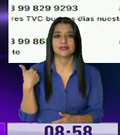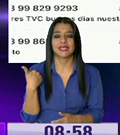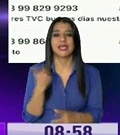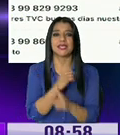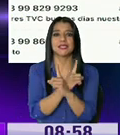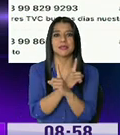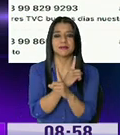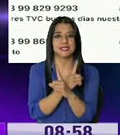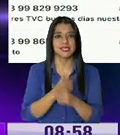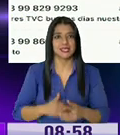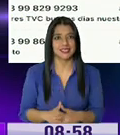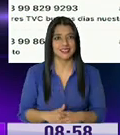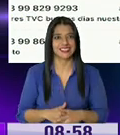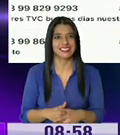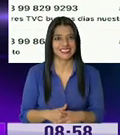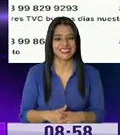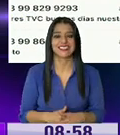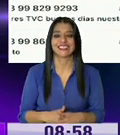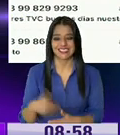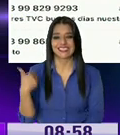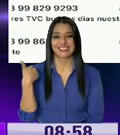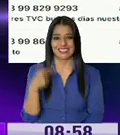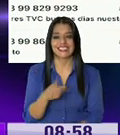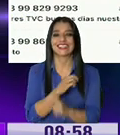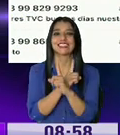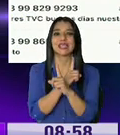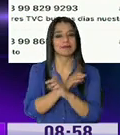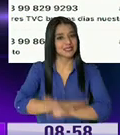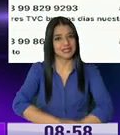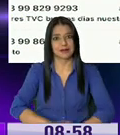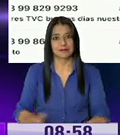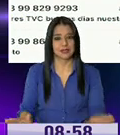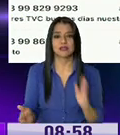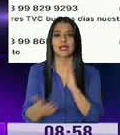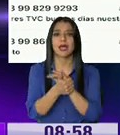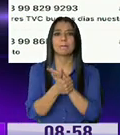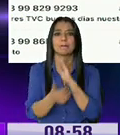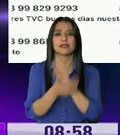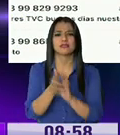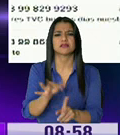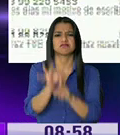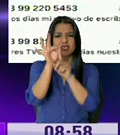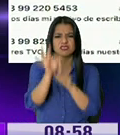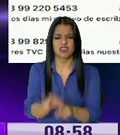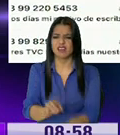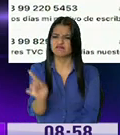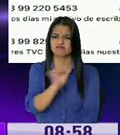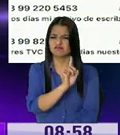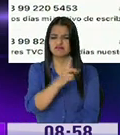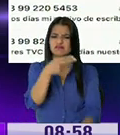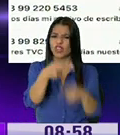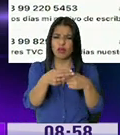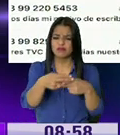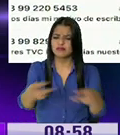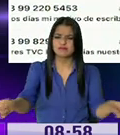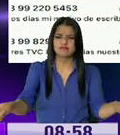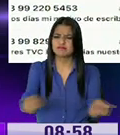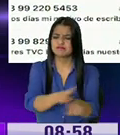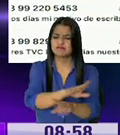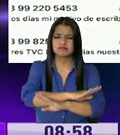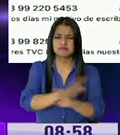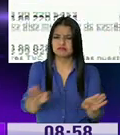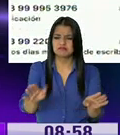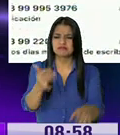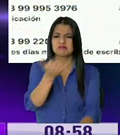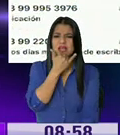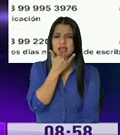vuelan. No vuelan. Con discapacidad. Tienen discapacidad, eso. Yo no sé quién inventó esto de las capacidades especiales. Es que era un